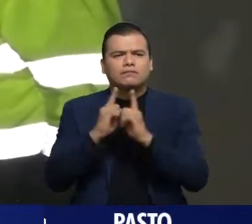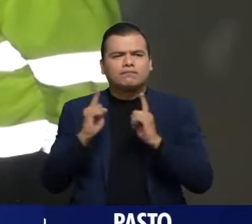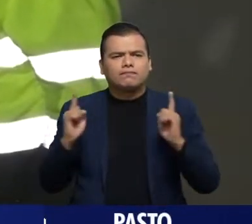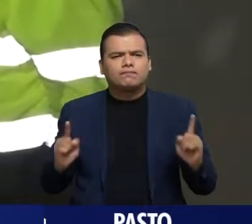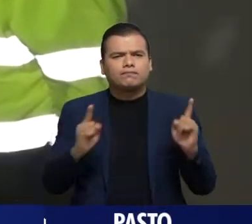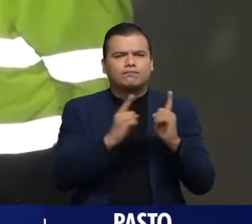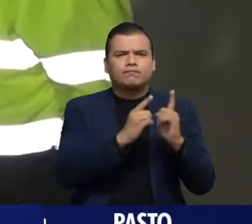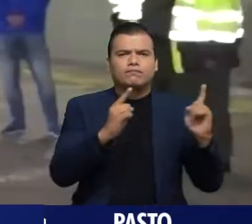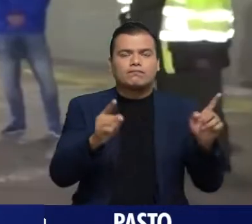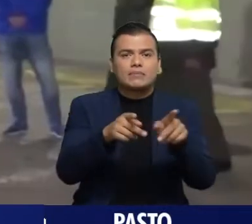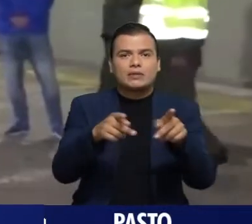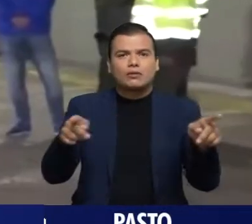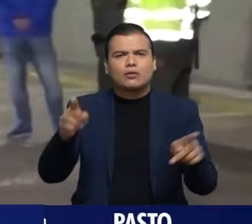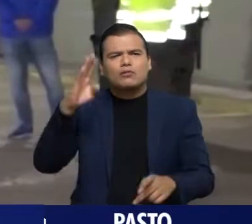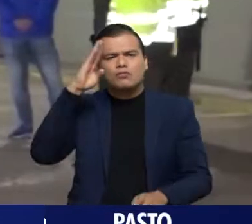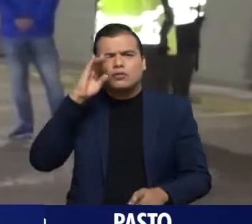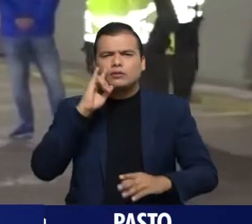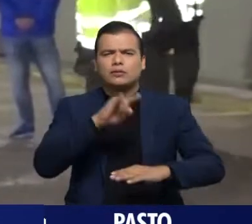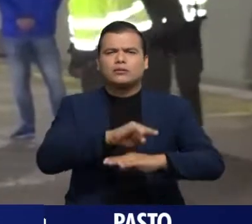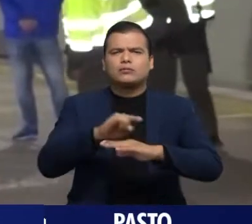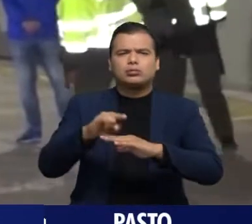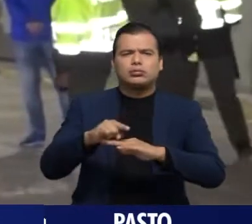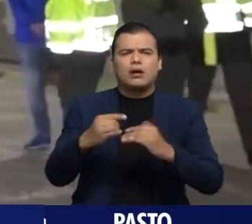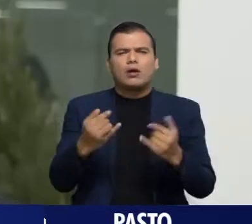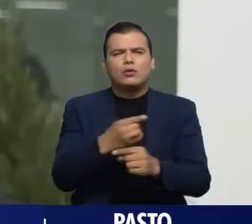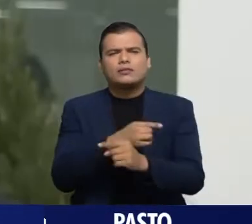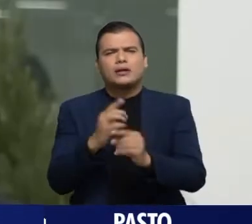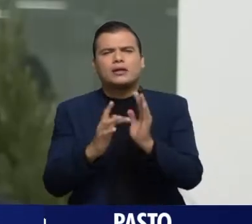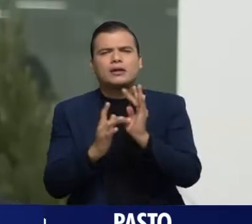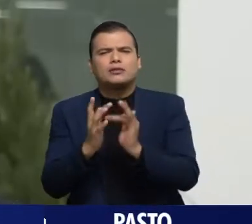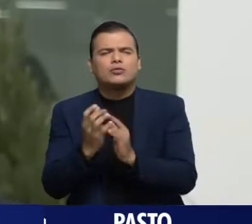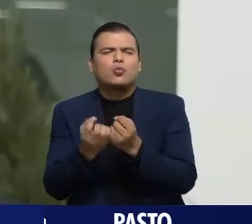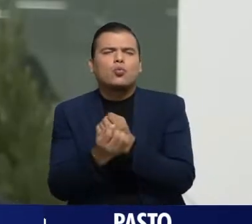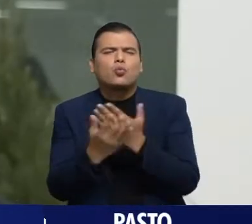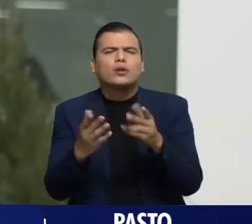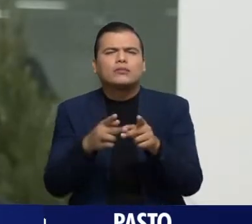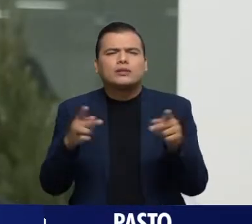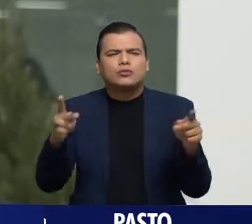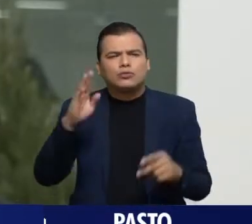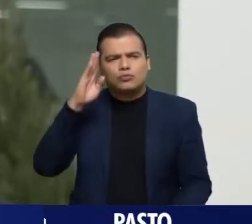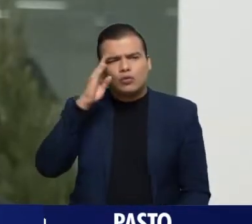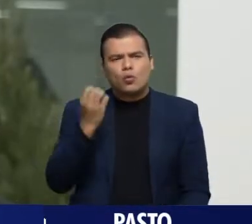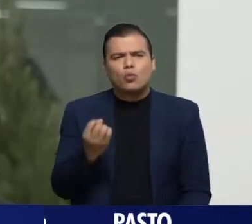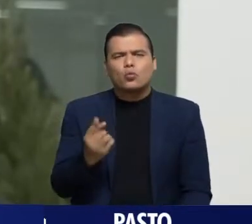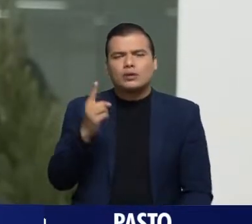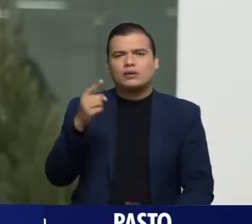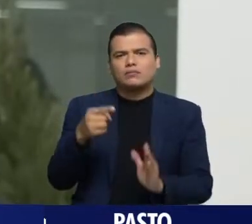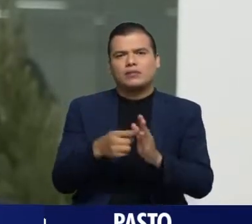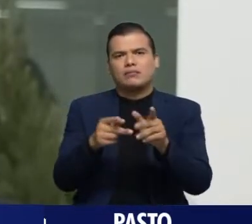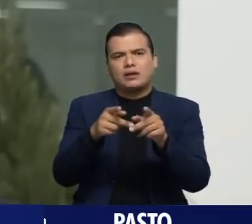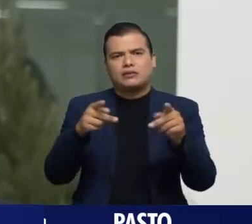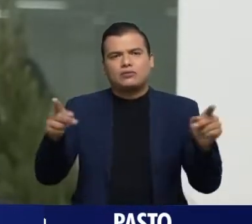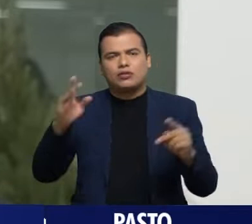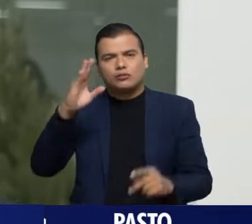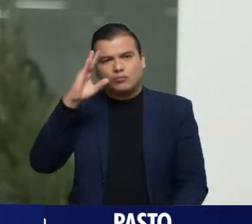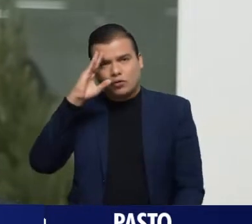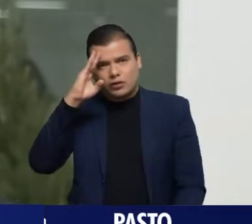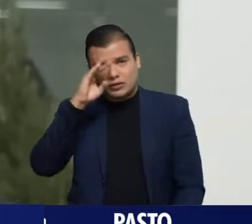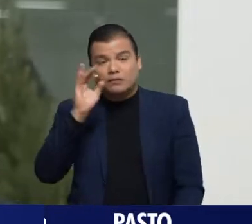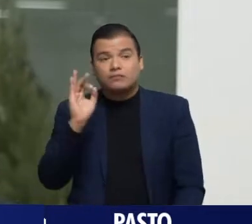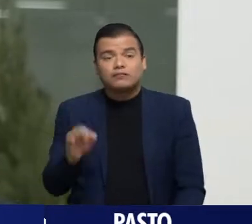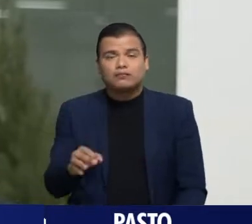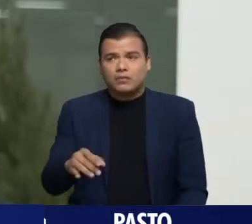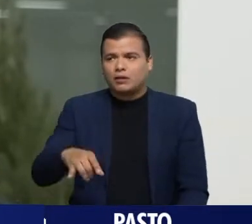1,000 policías estarán a cargo de la seguridad durante la Semana Mayor. Aspiramos a tener también ya los drones que van a estar